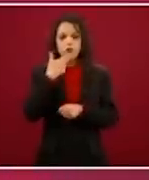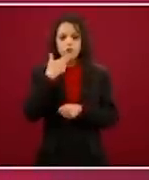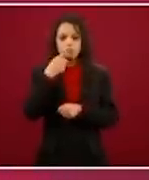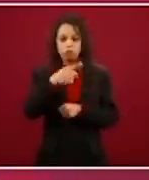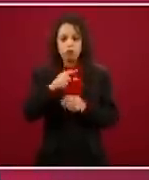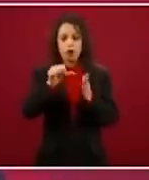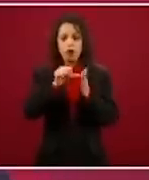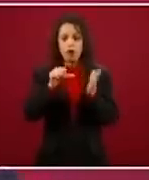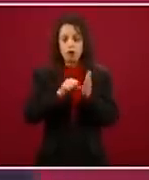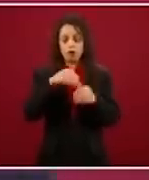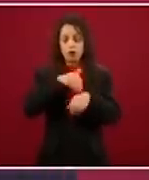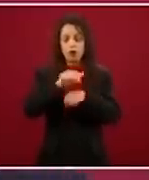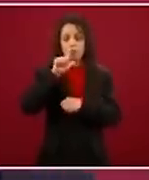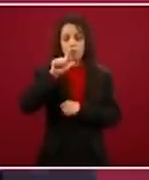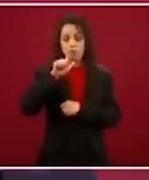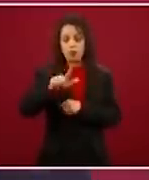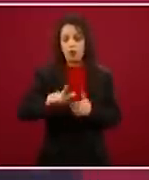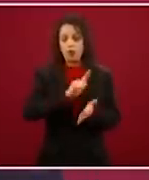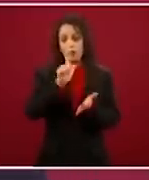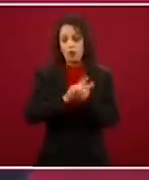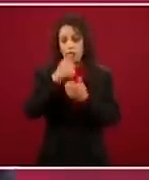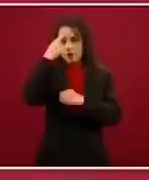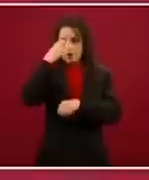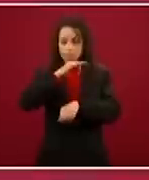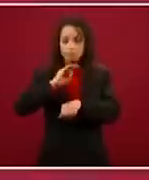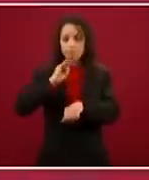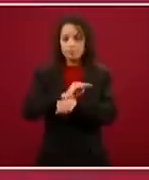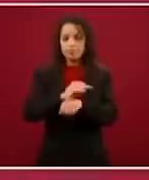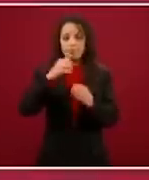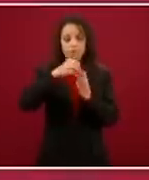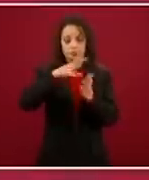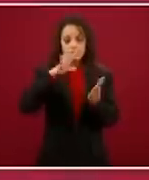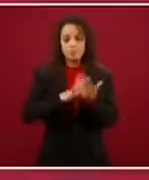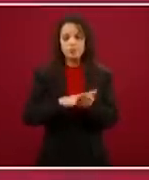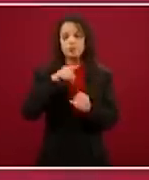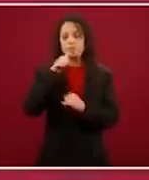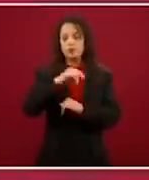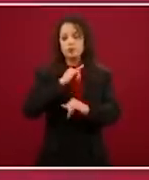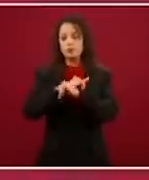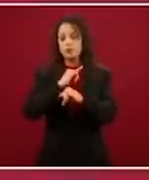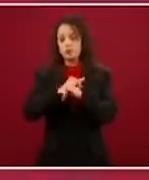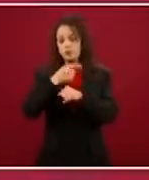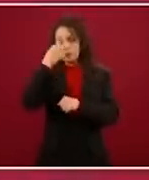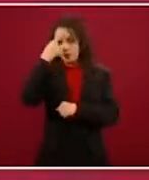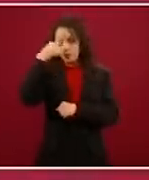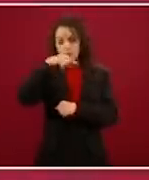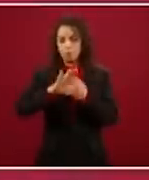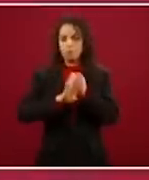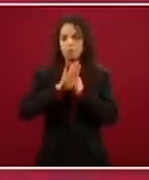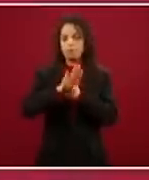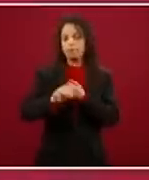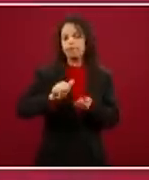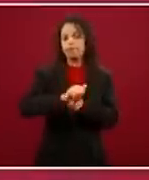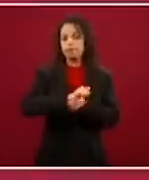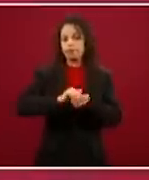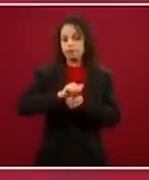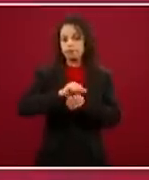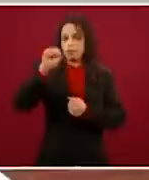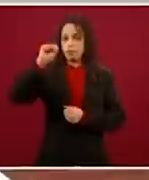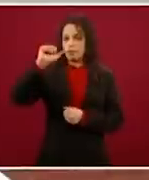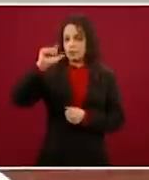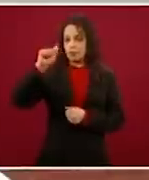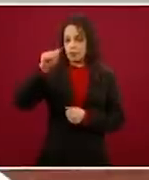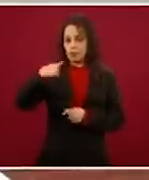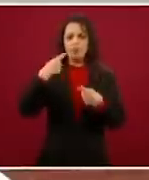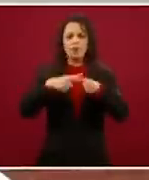artículo 17 de la Ley de Prevención, se registren en el portal antilavado del Servicio de Administración Tributaria. Estamos hablando de empresas